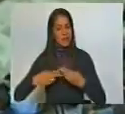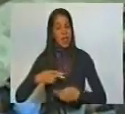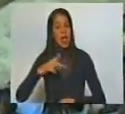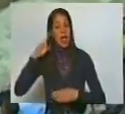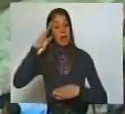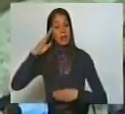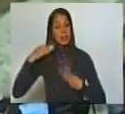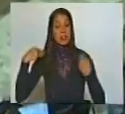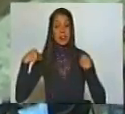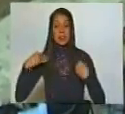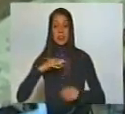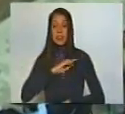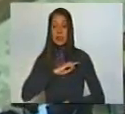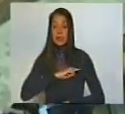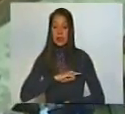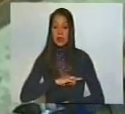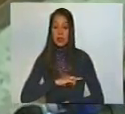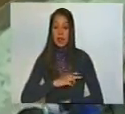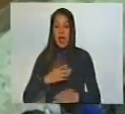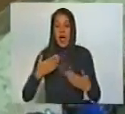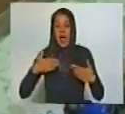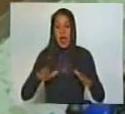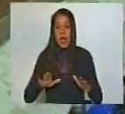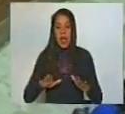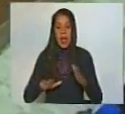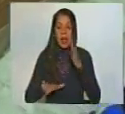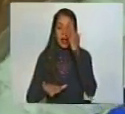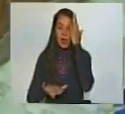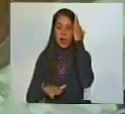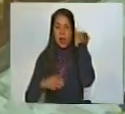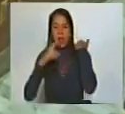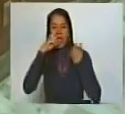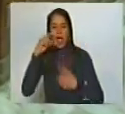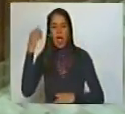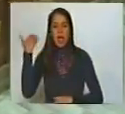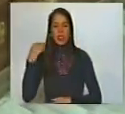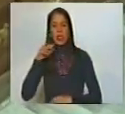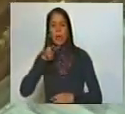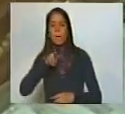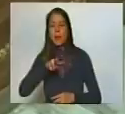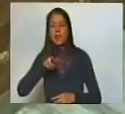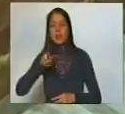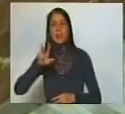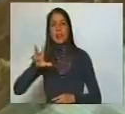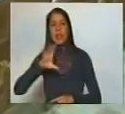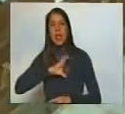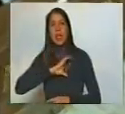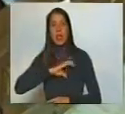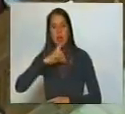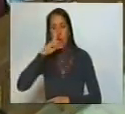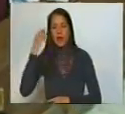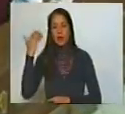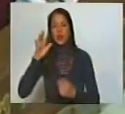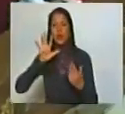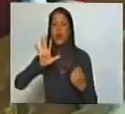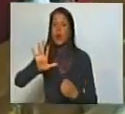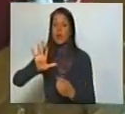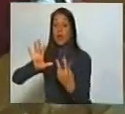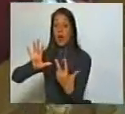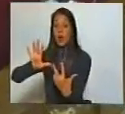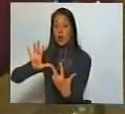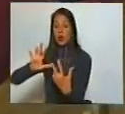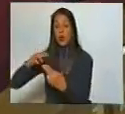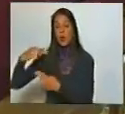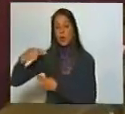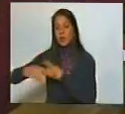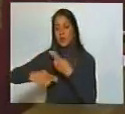Pero quizá hubiese sido mejor que cuando, el 23 de enero del año 58, esto es una derivación de este